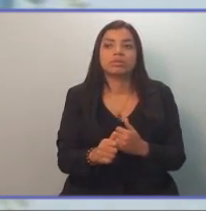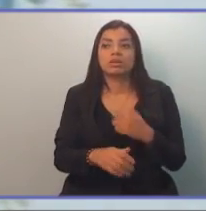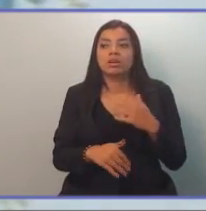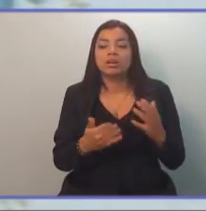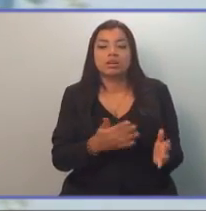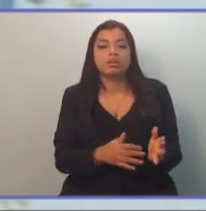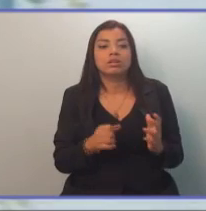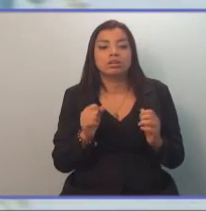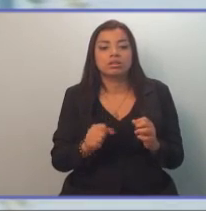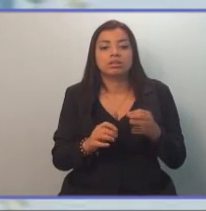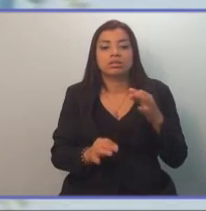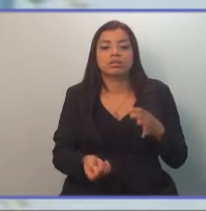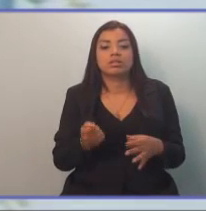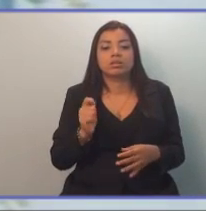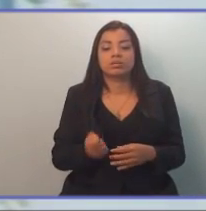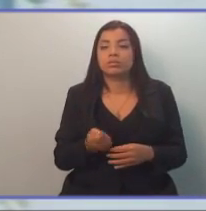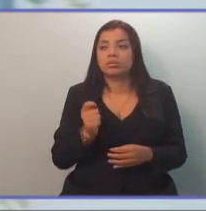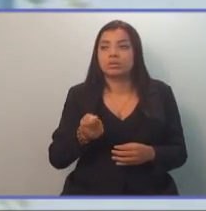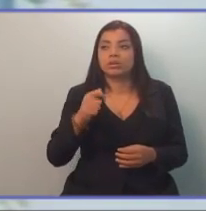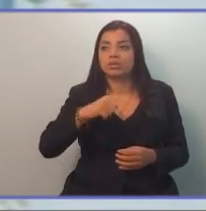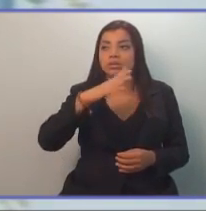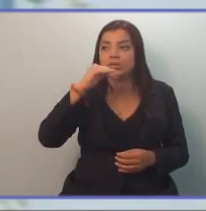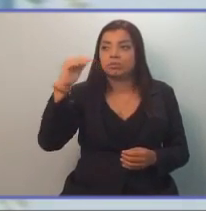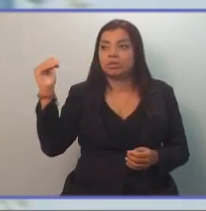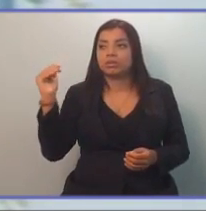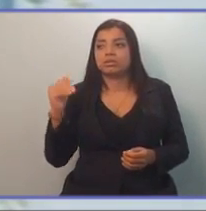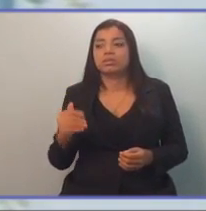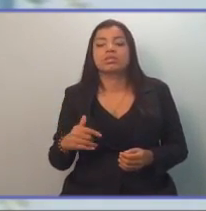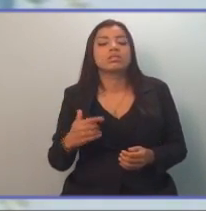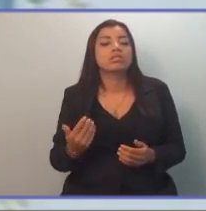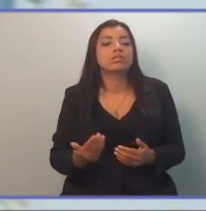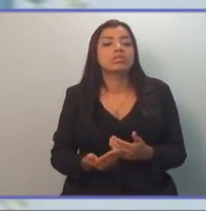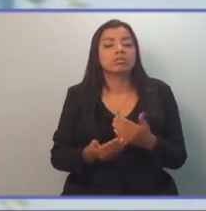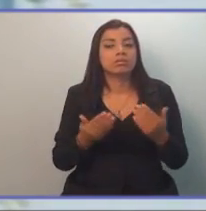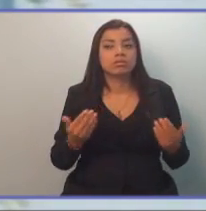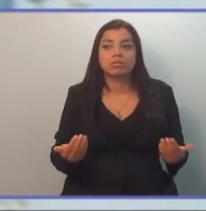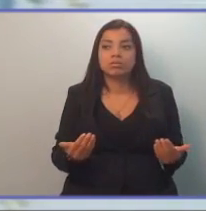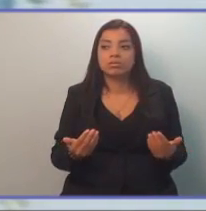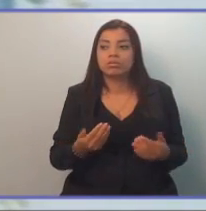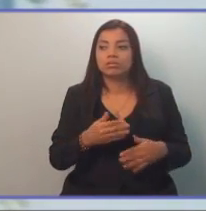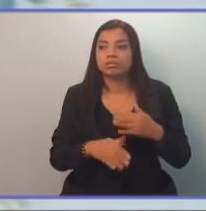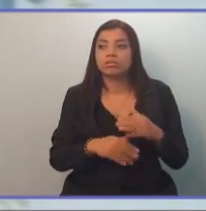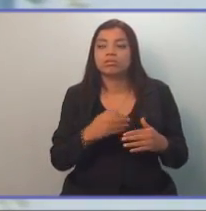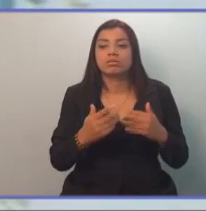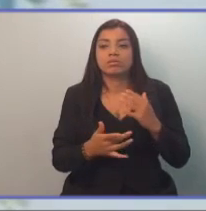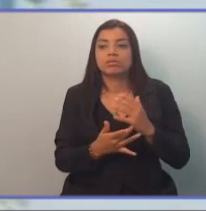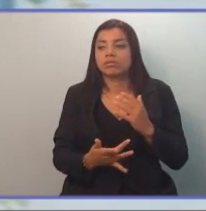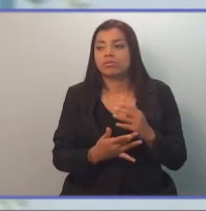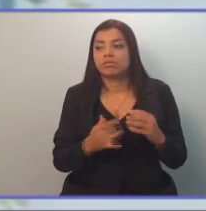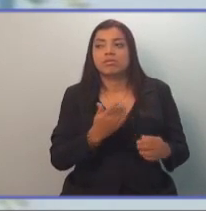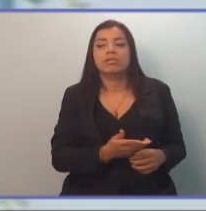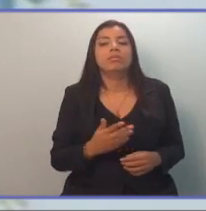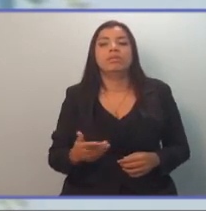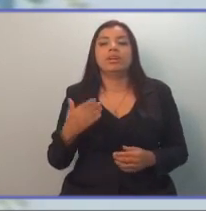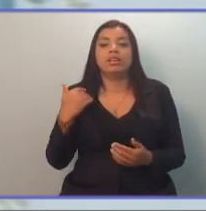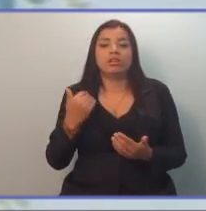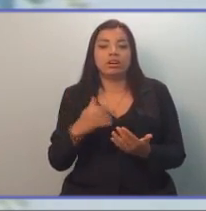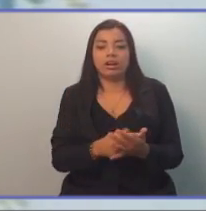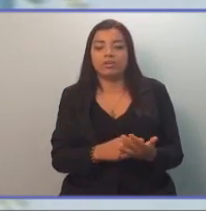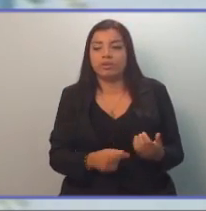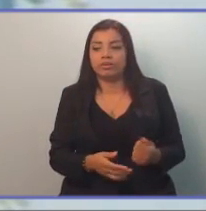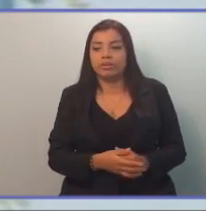los tribunales a nivel nacional de el soporte técnico necesario, porque